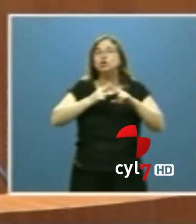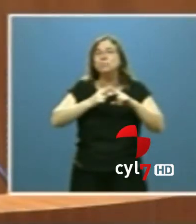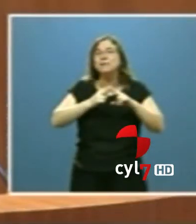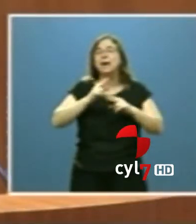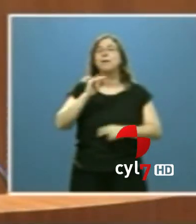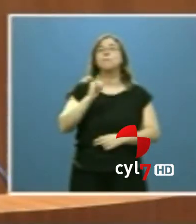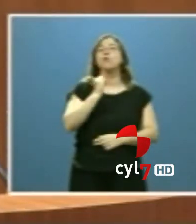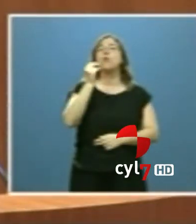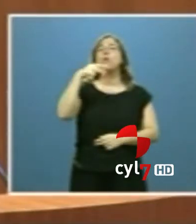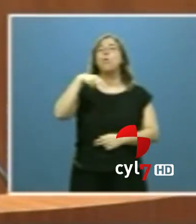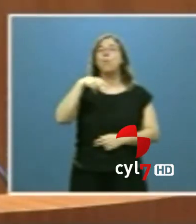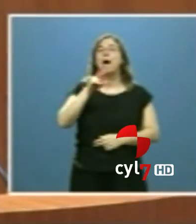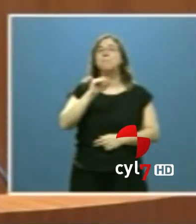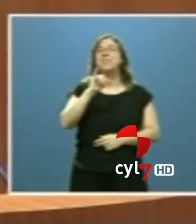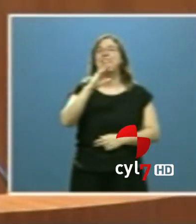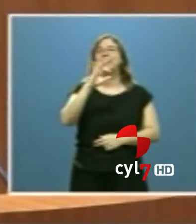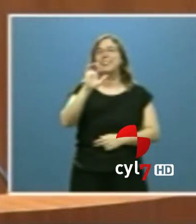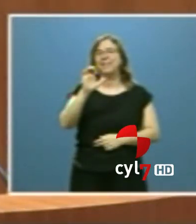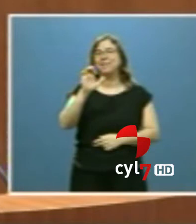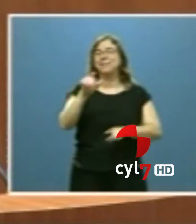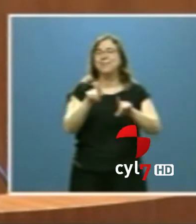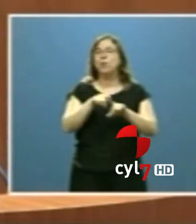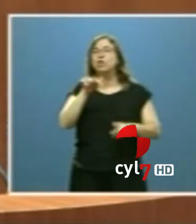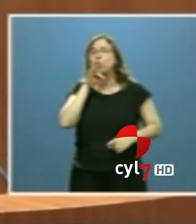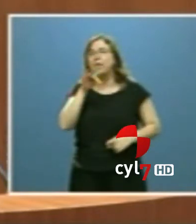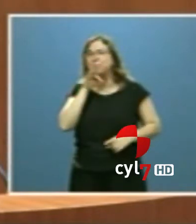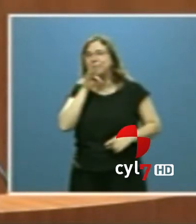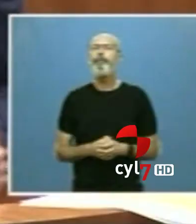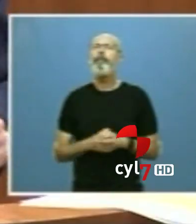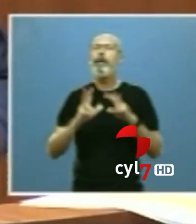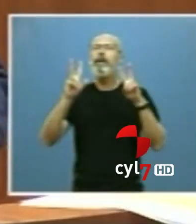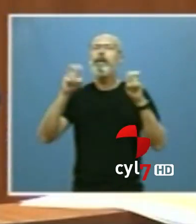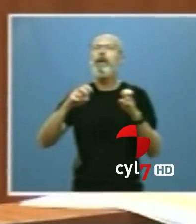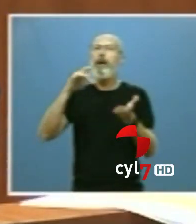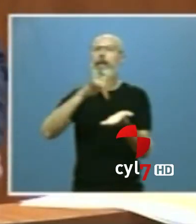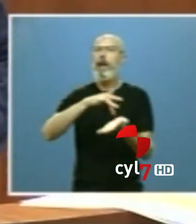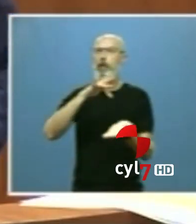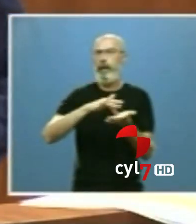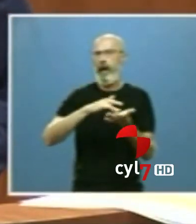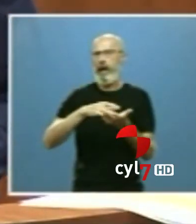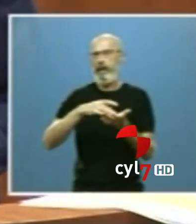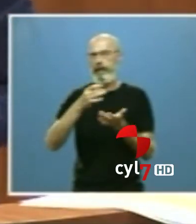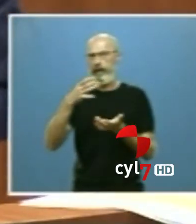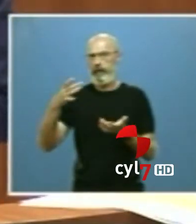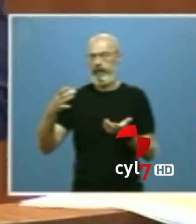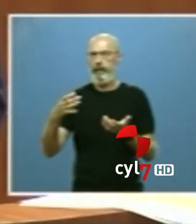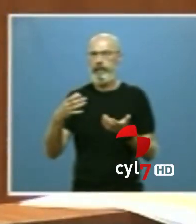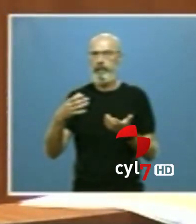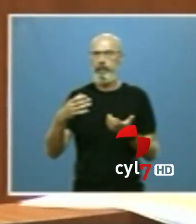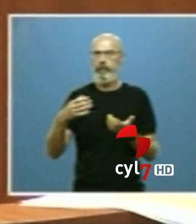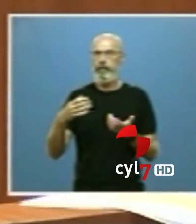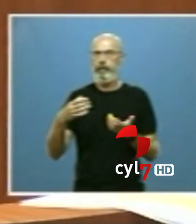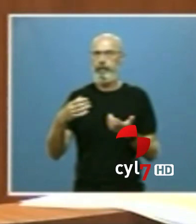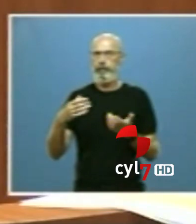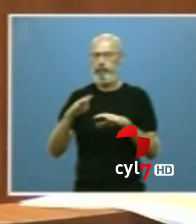no todavía es decir donde todavía presidente herrera es muy viejo se decía antes todavía perdón y esto no lo hago